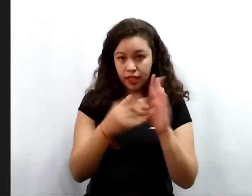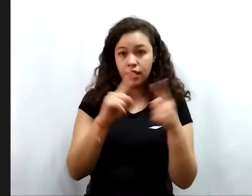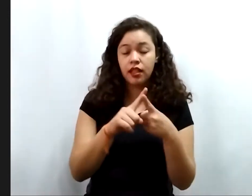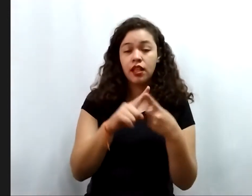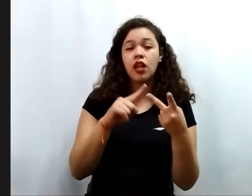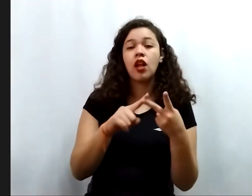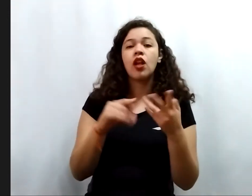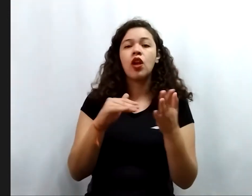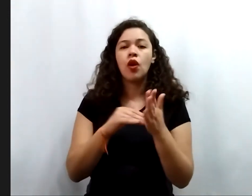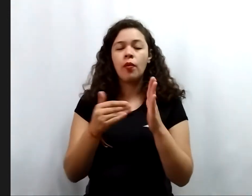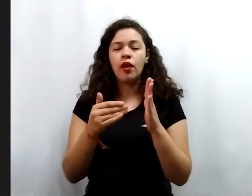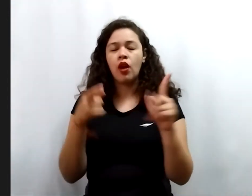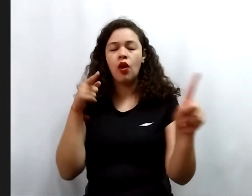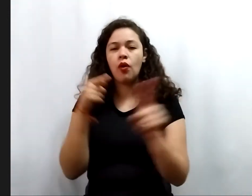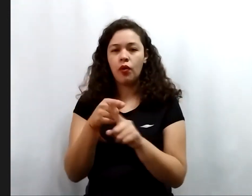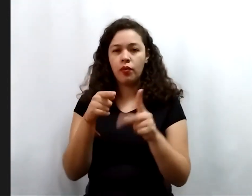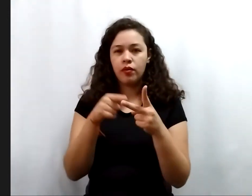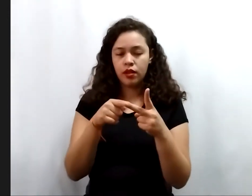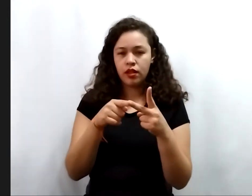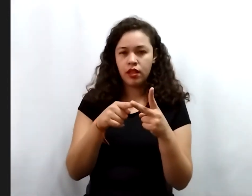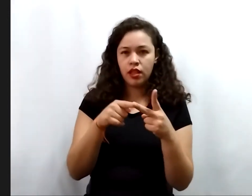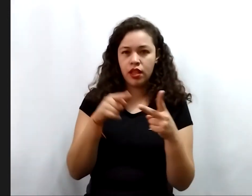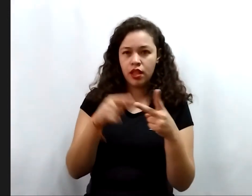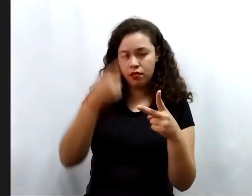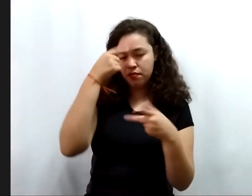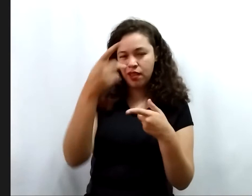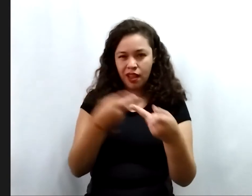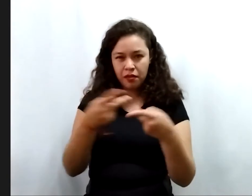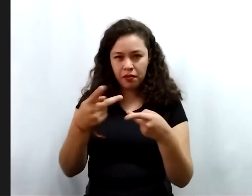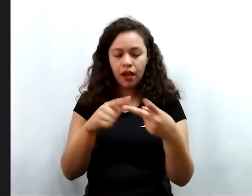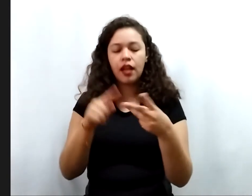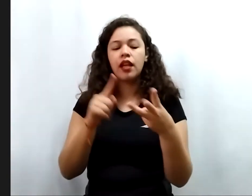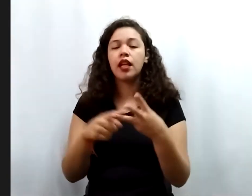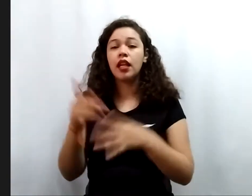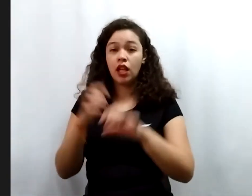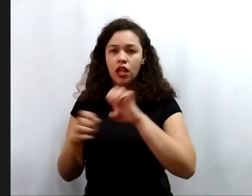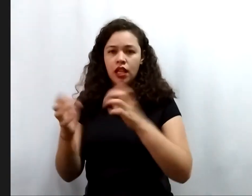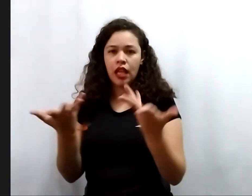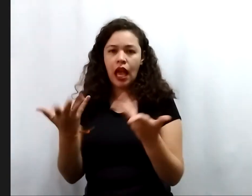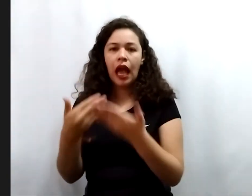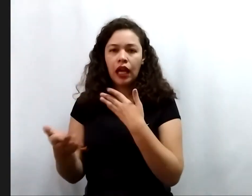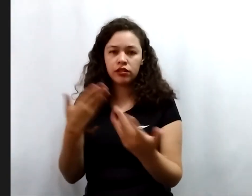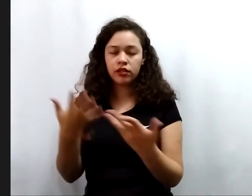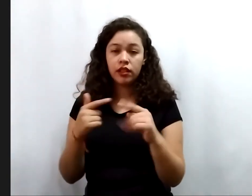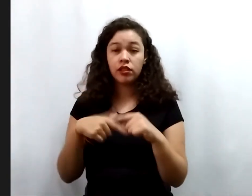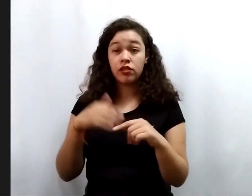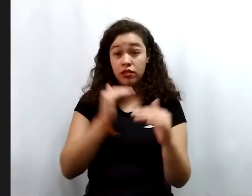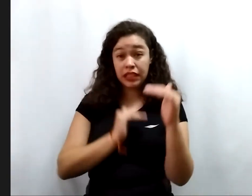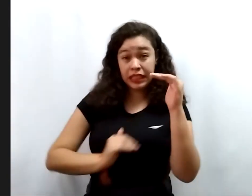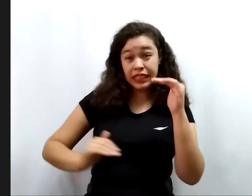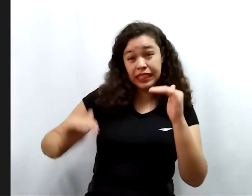tácticos y objetivos operativos. Entonces, los altos mandos son los